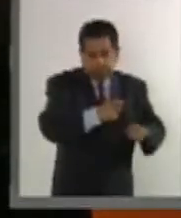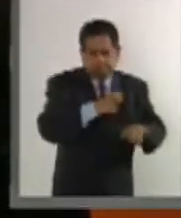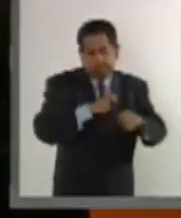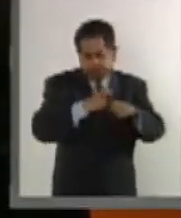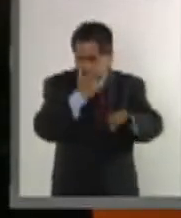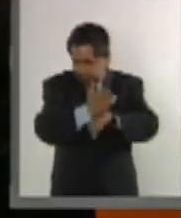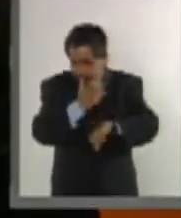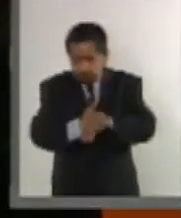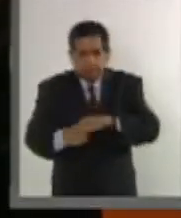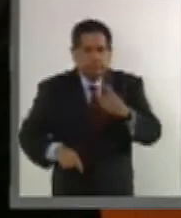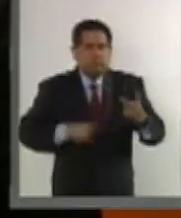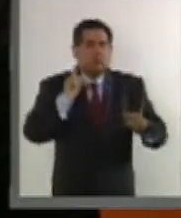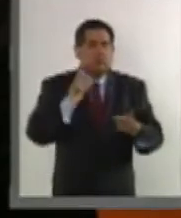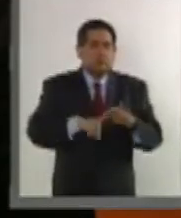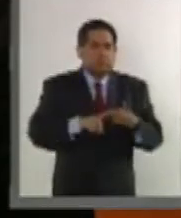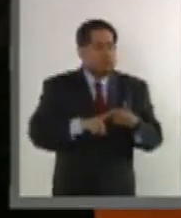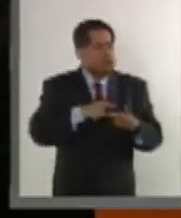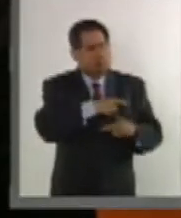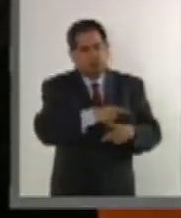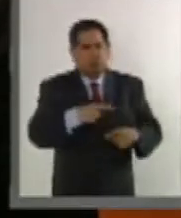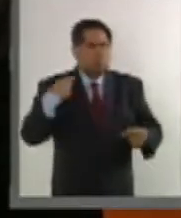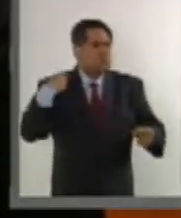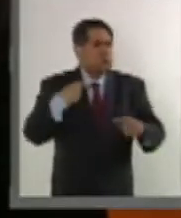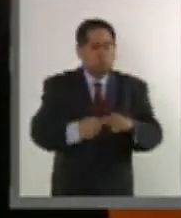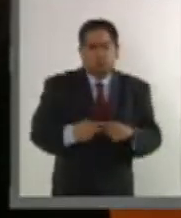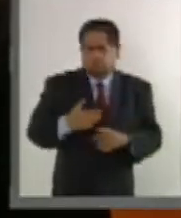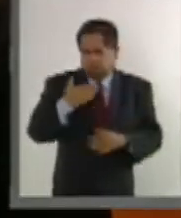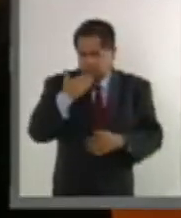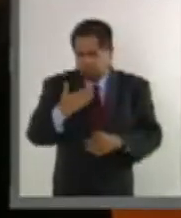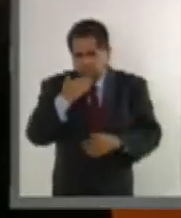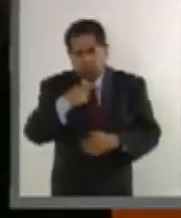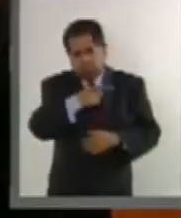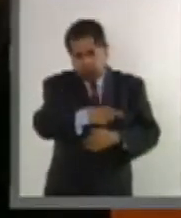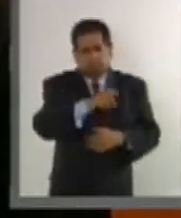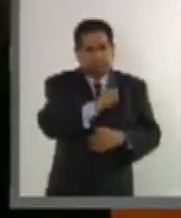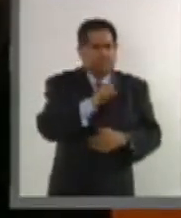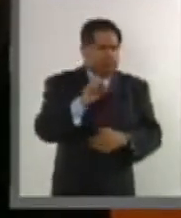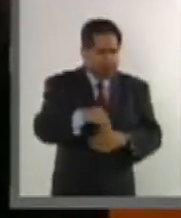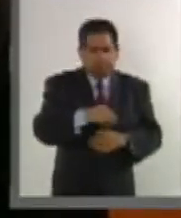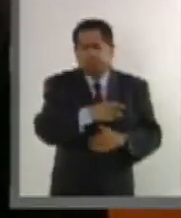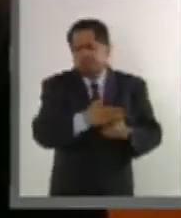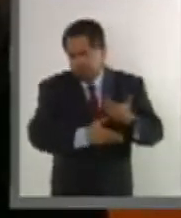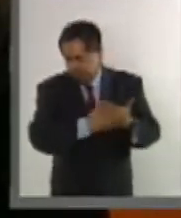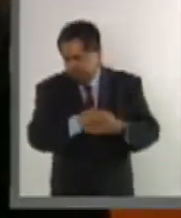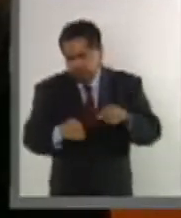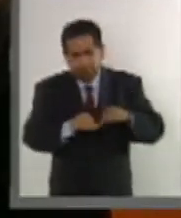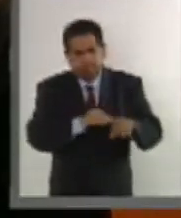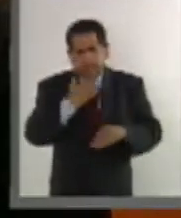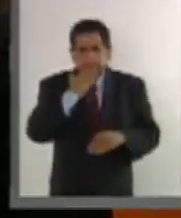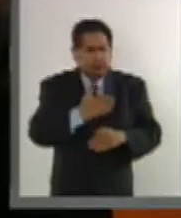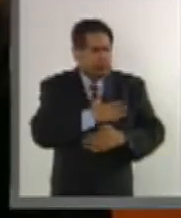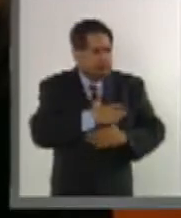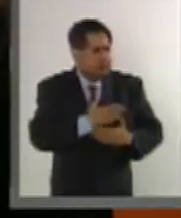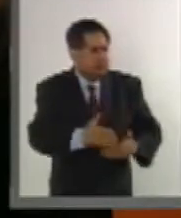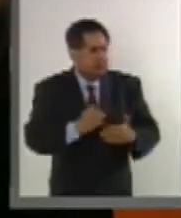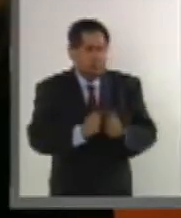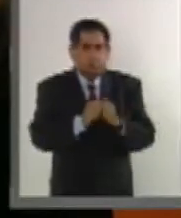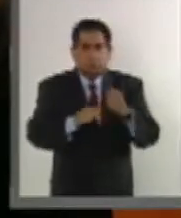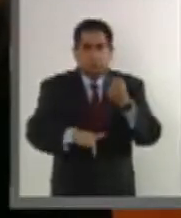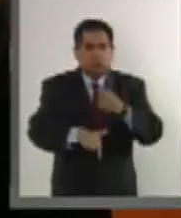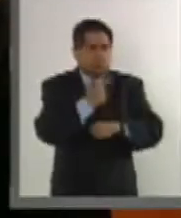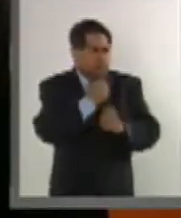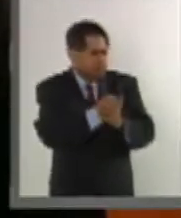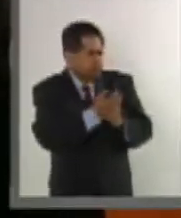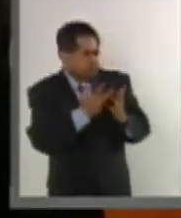Unidos de América. Su trayectoria se ha desarrollado en el Servicio Exterior Mexicano, una vocación que comparten 12 de los